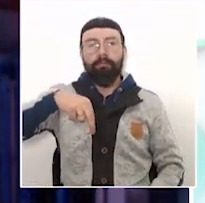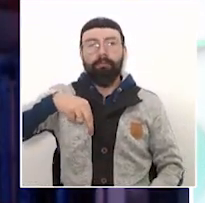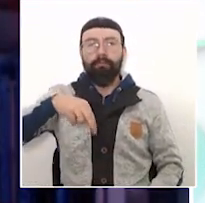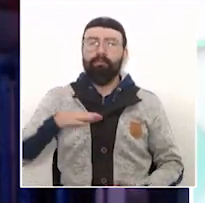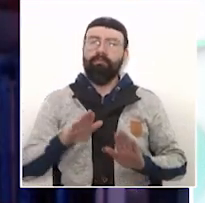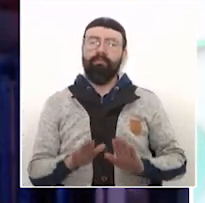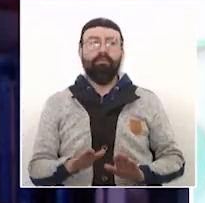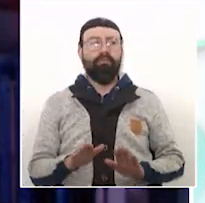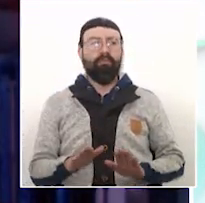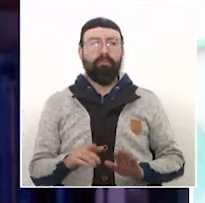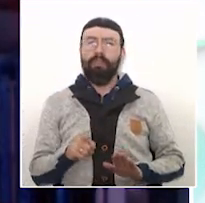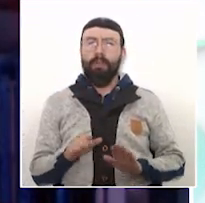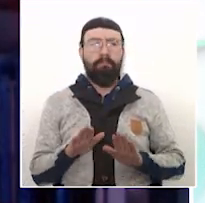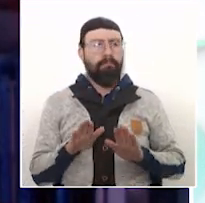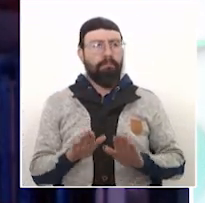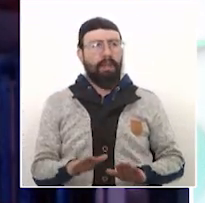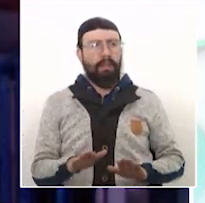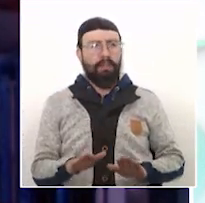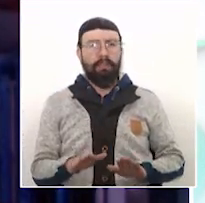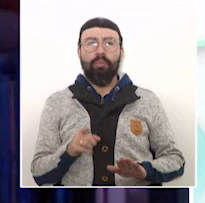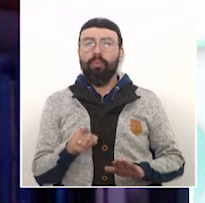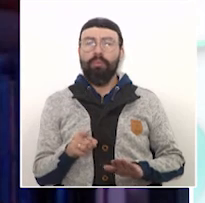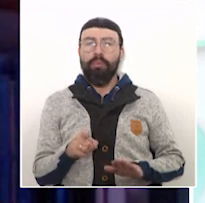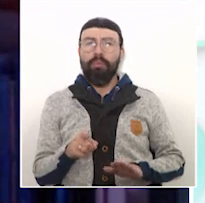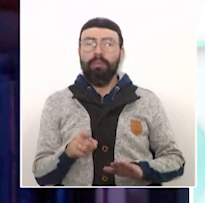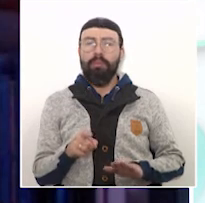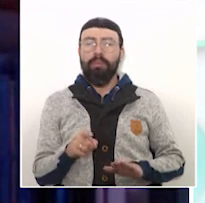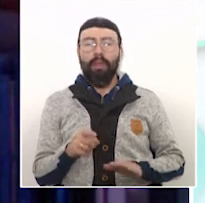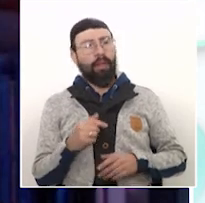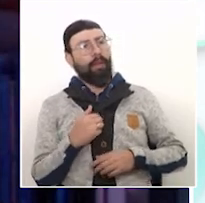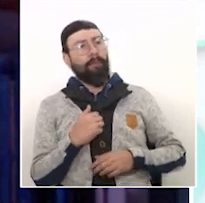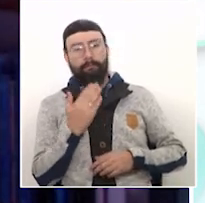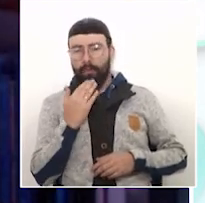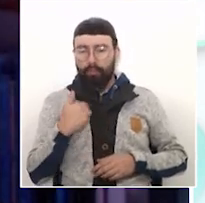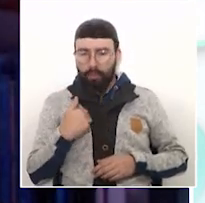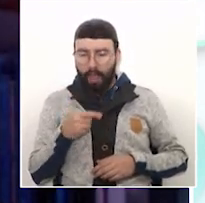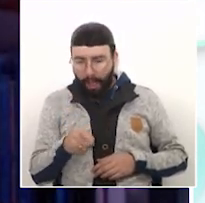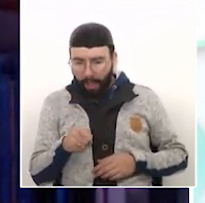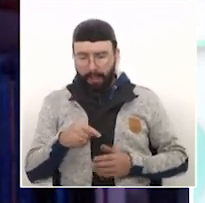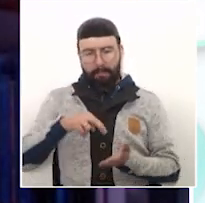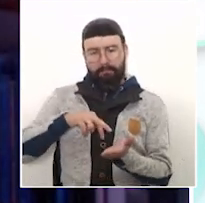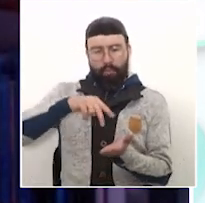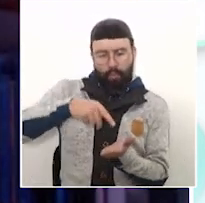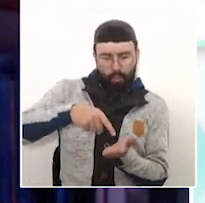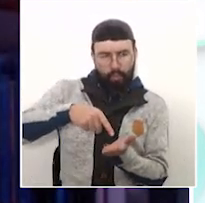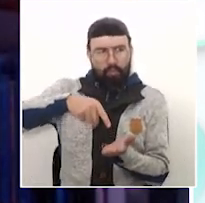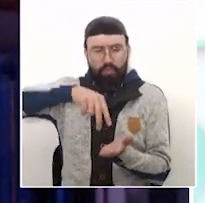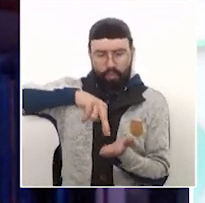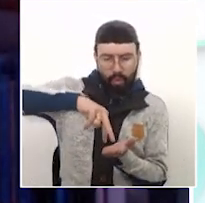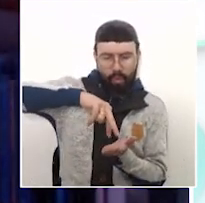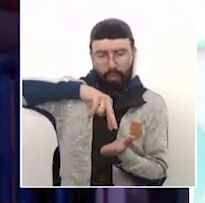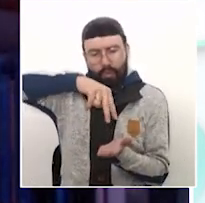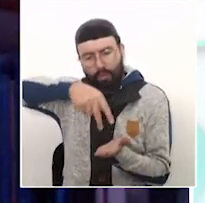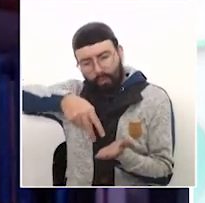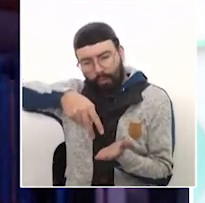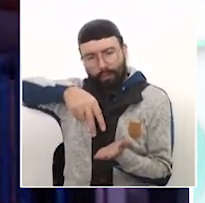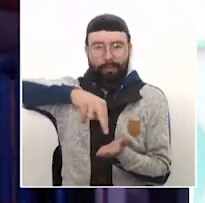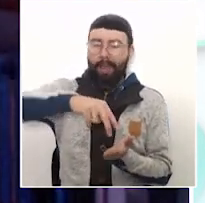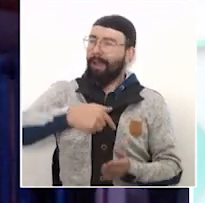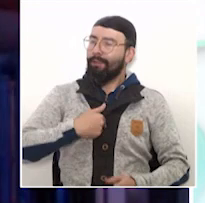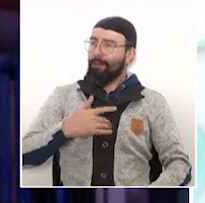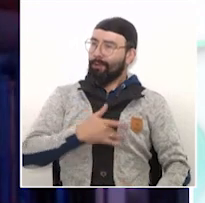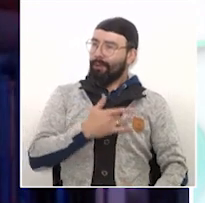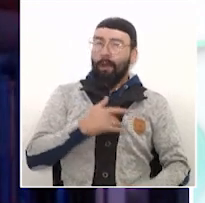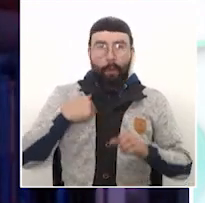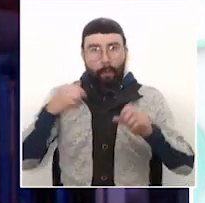te detienes un ratico y piensas en la magia de poder levantar un pie, y luego el otro, y sientes esa maravilla de